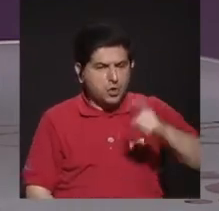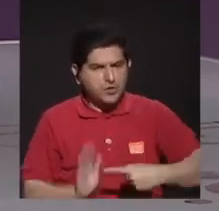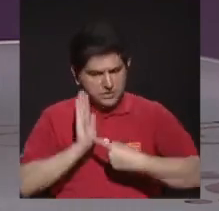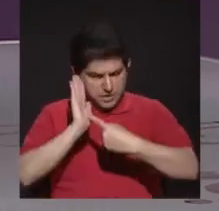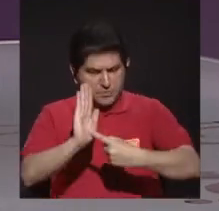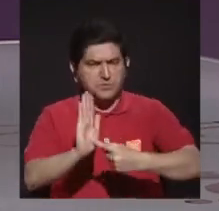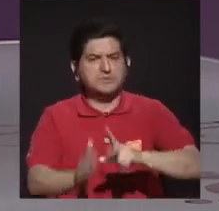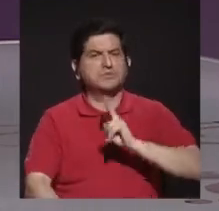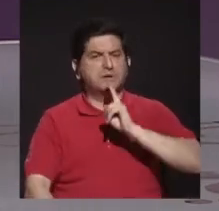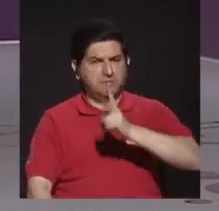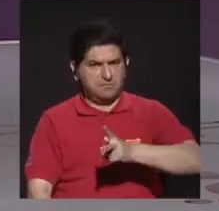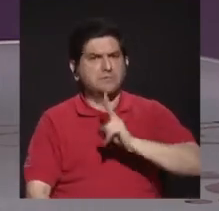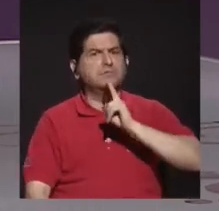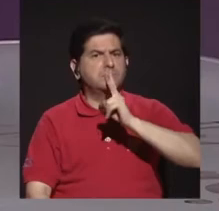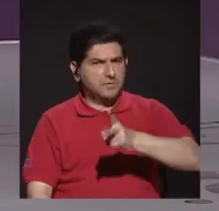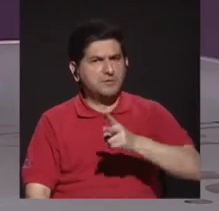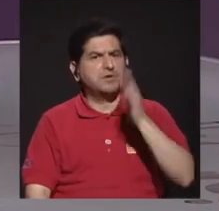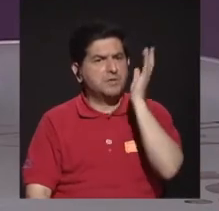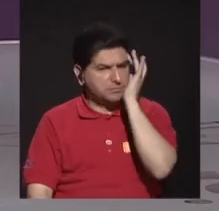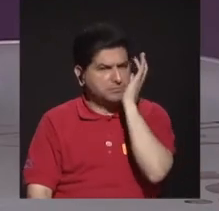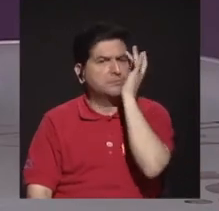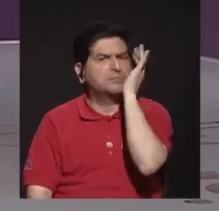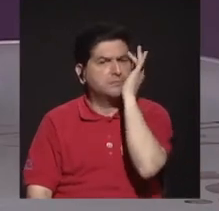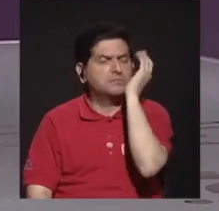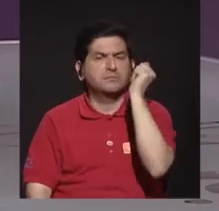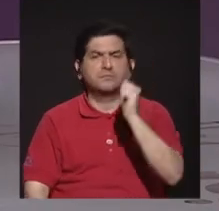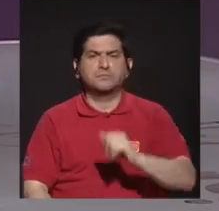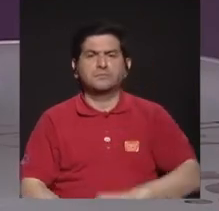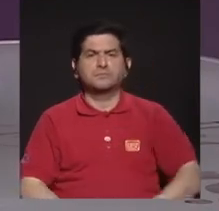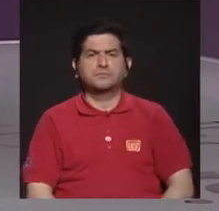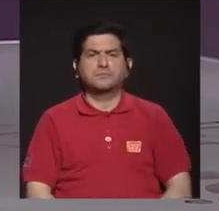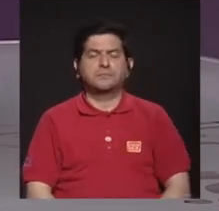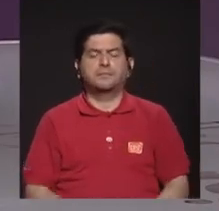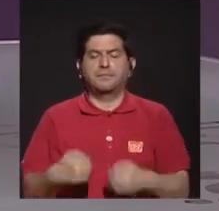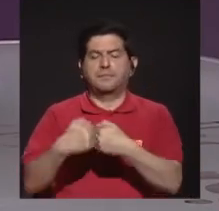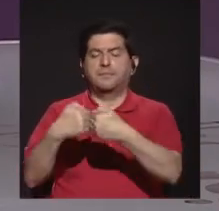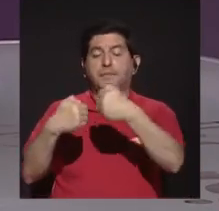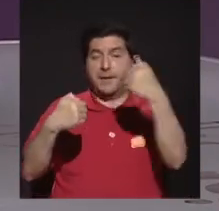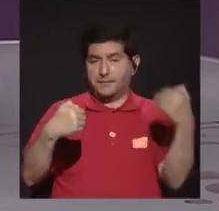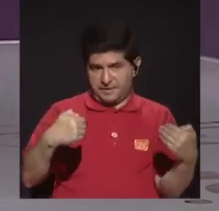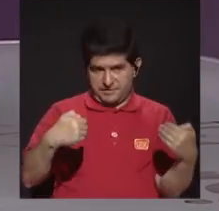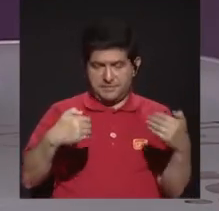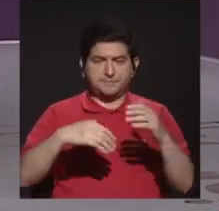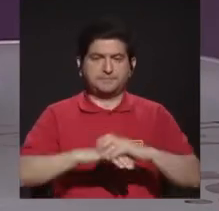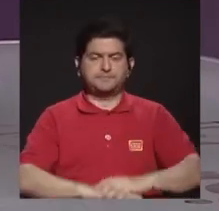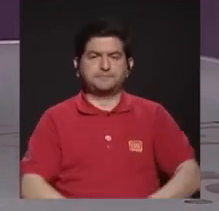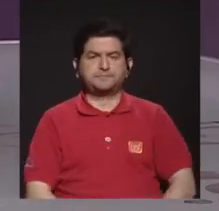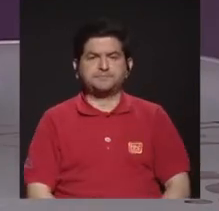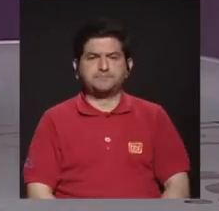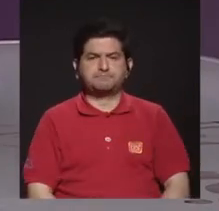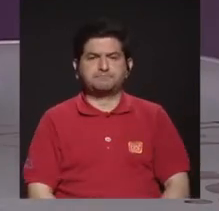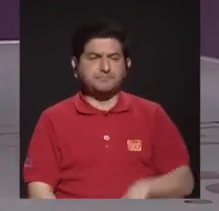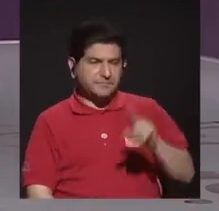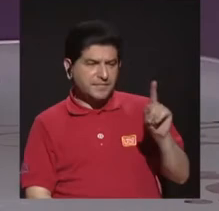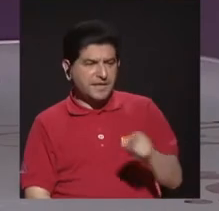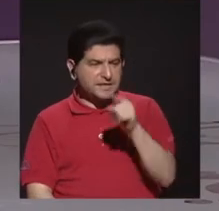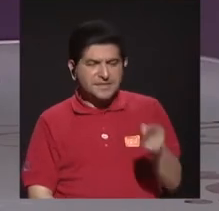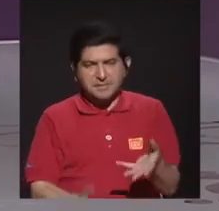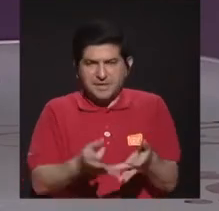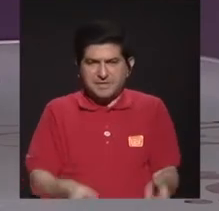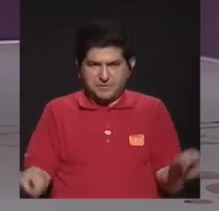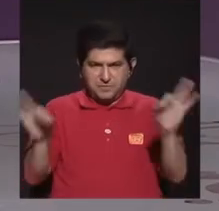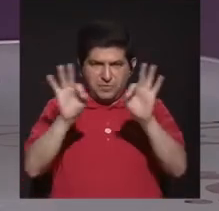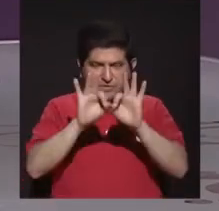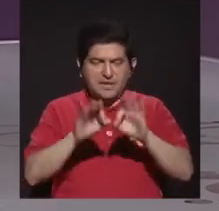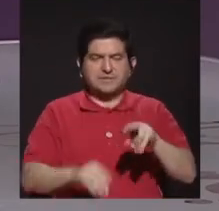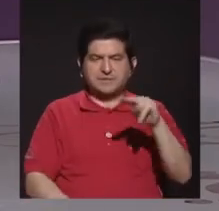como verdaderamente preocupante. Y por otro lado, se le quita relevancia también a estas